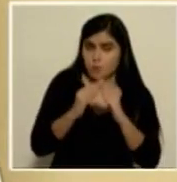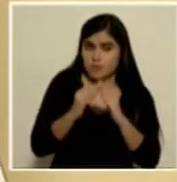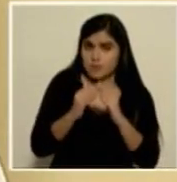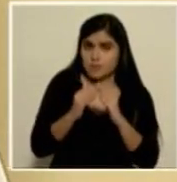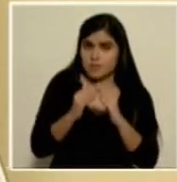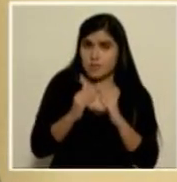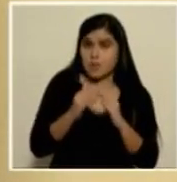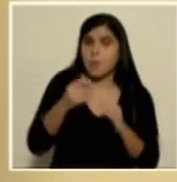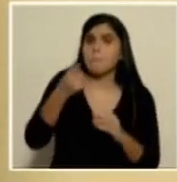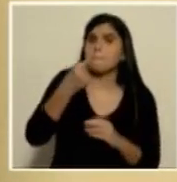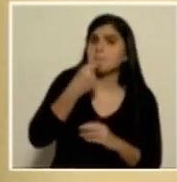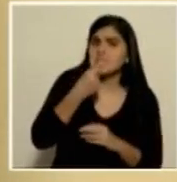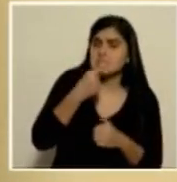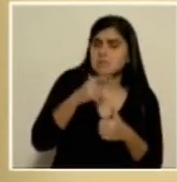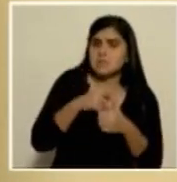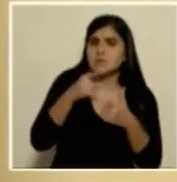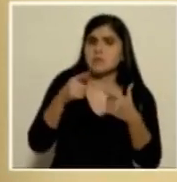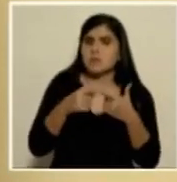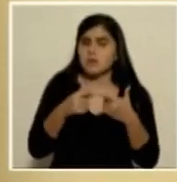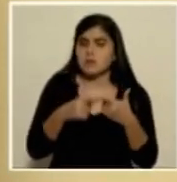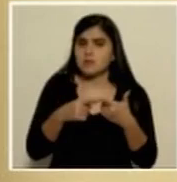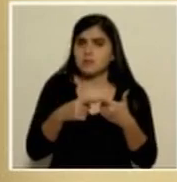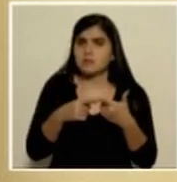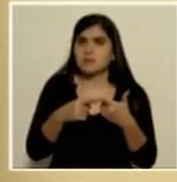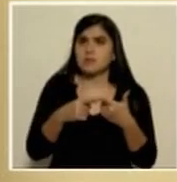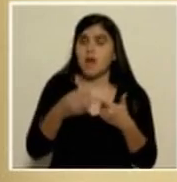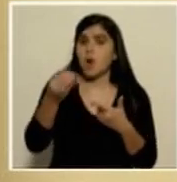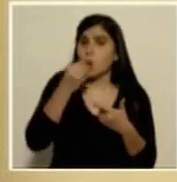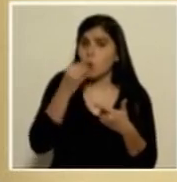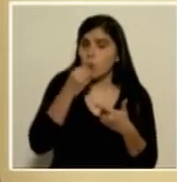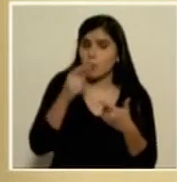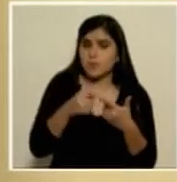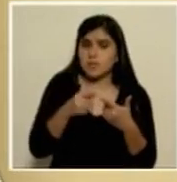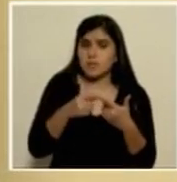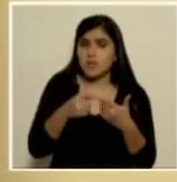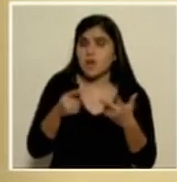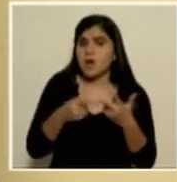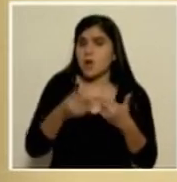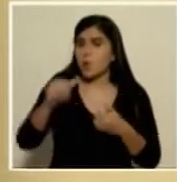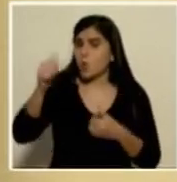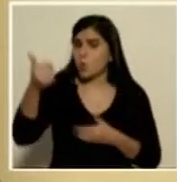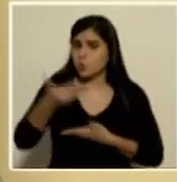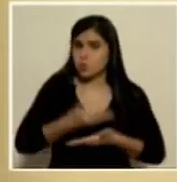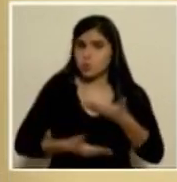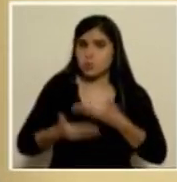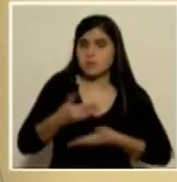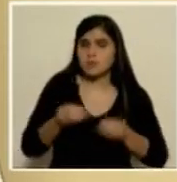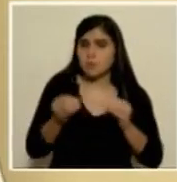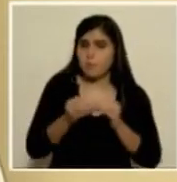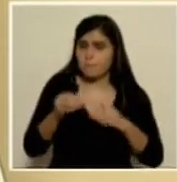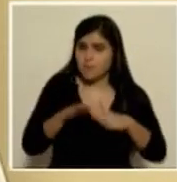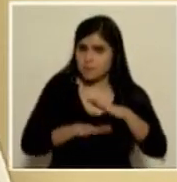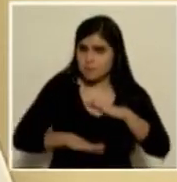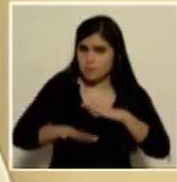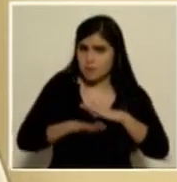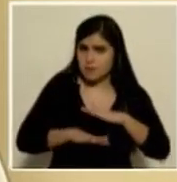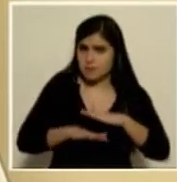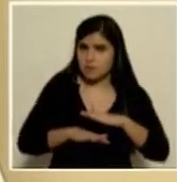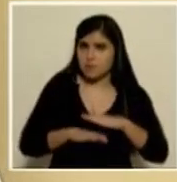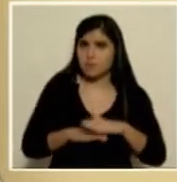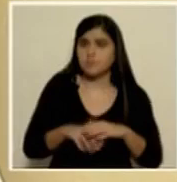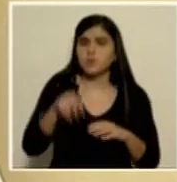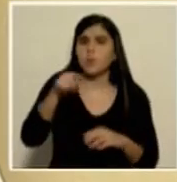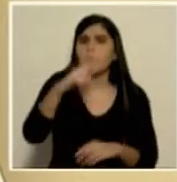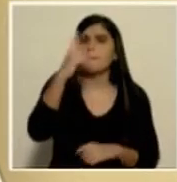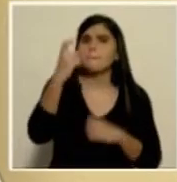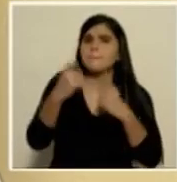lo que son medicinas, lo que es también la comida y otros servicios más esenciales en esta medida. Y usted me